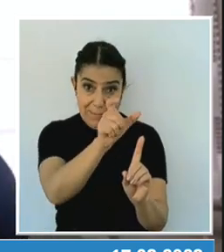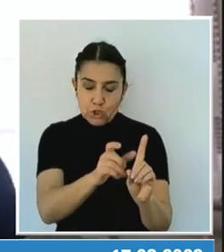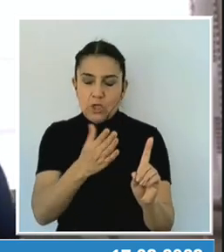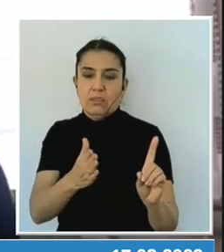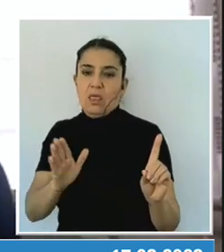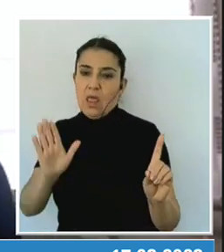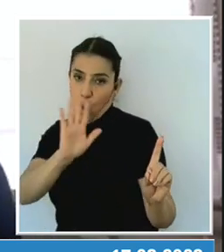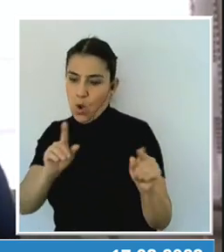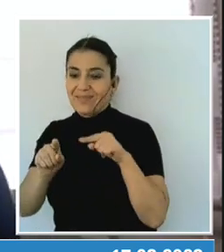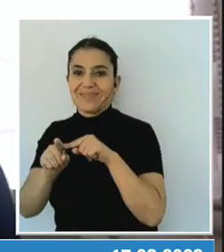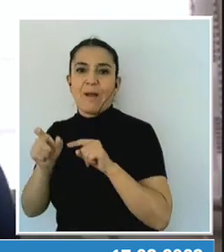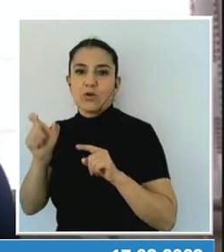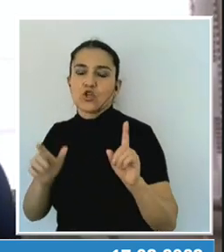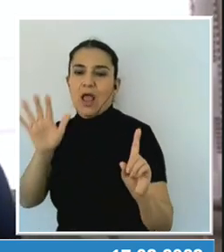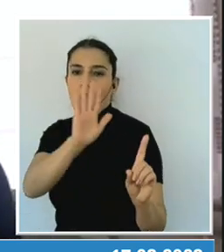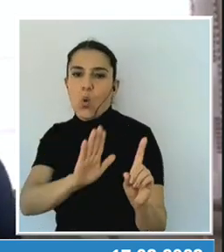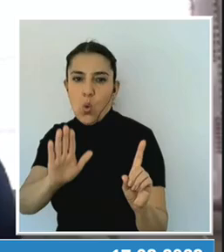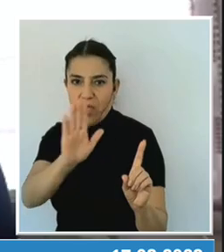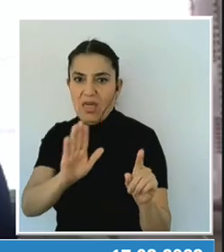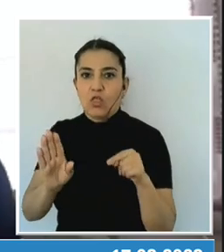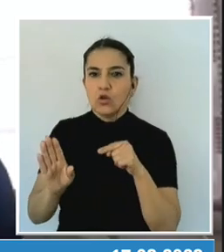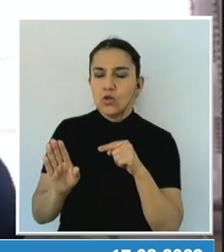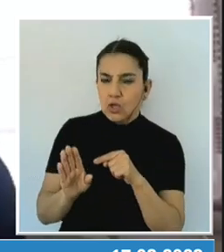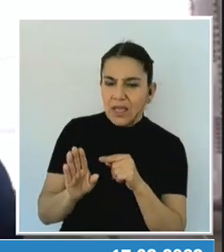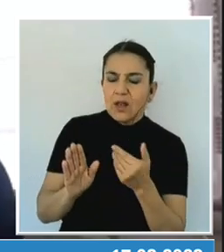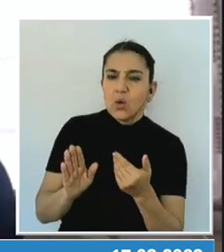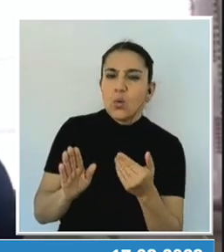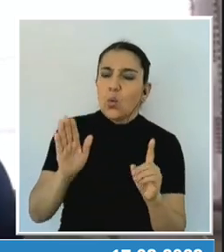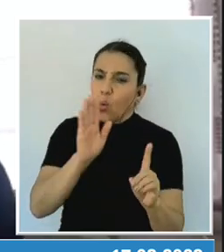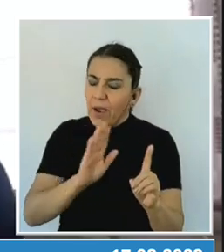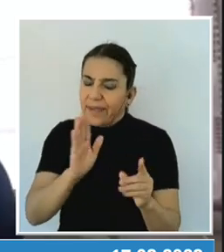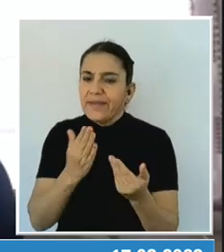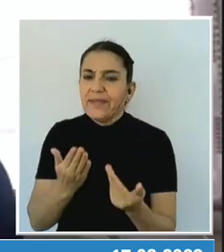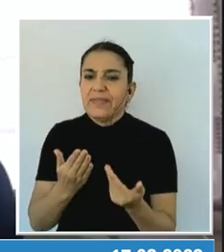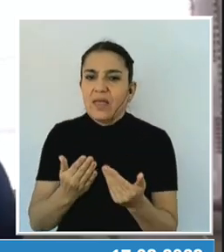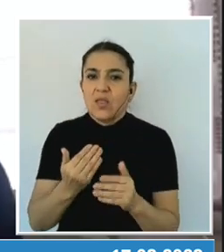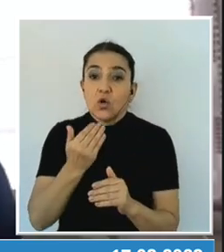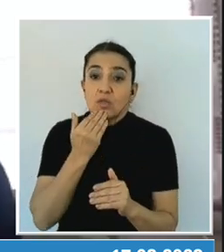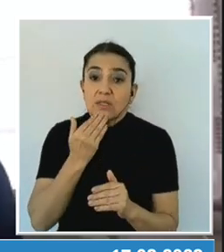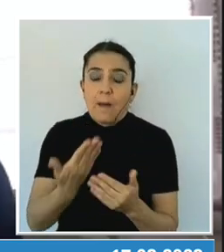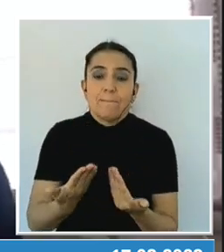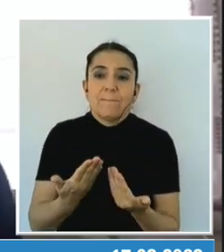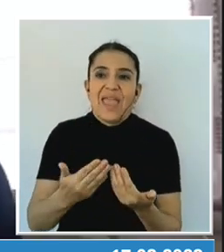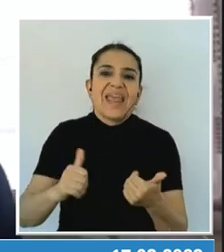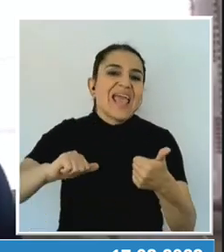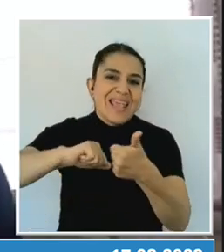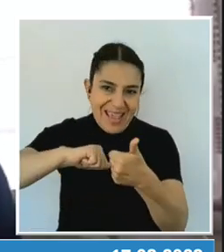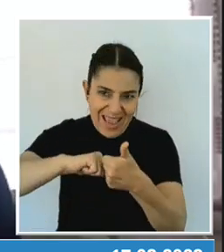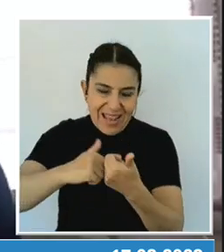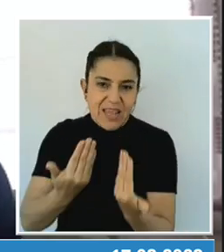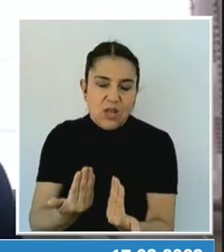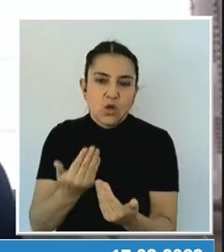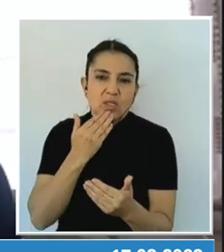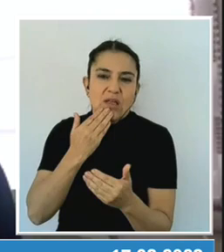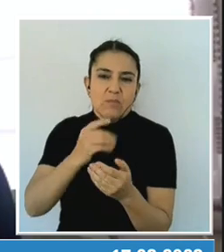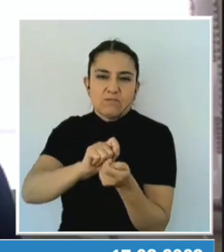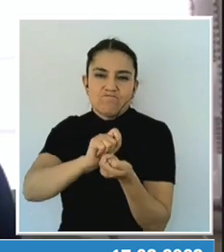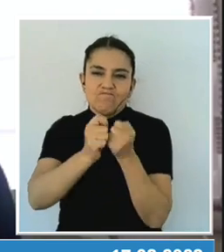formando parte de esas cláusulas de género, que está coincidiendo también con una reconfiguración de la